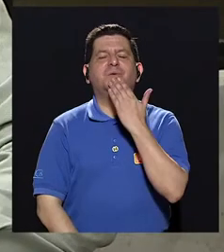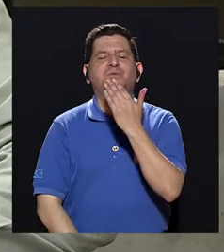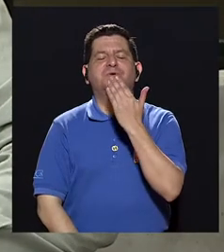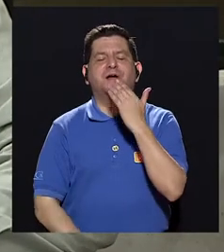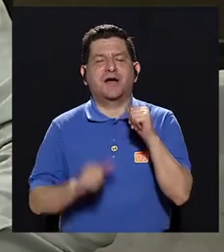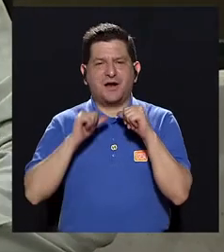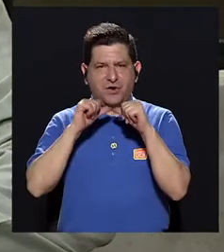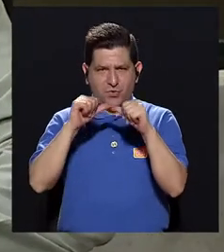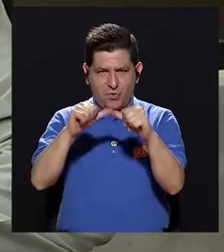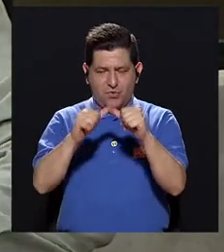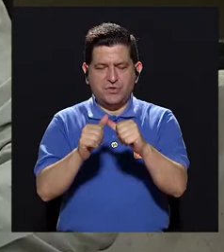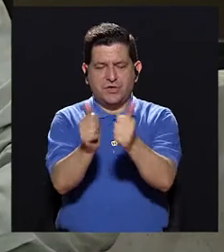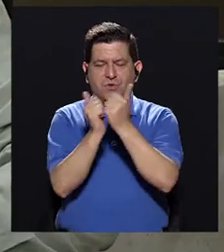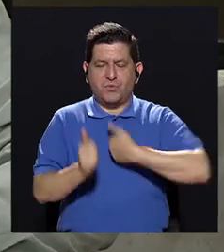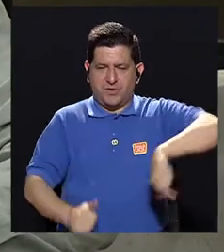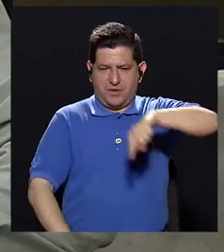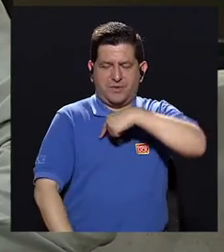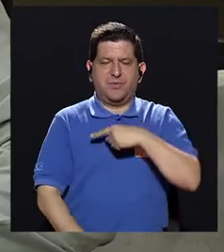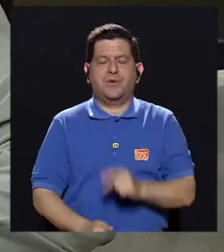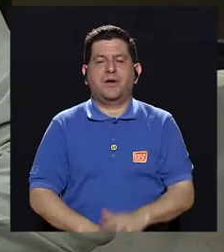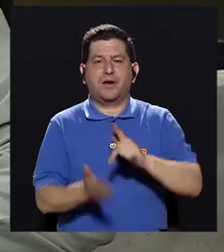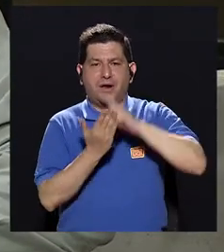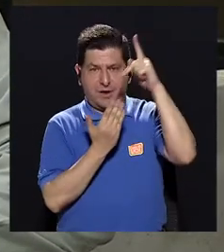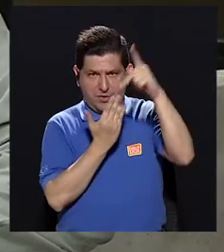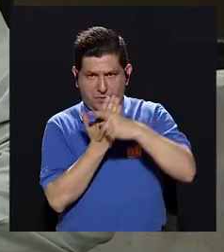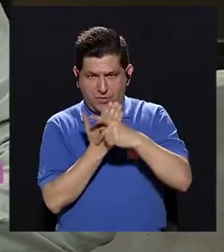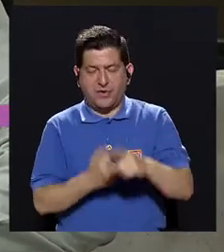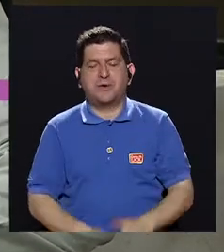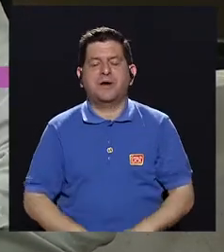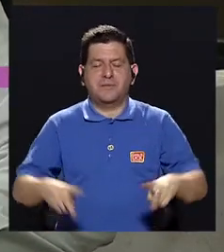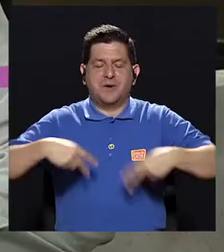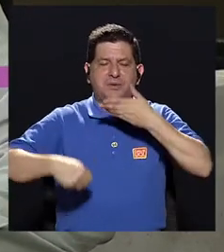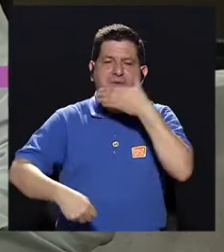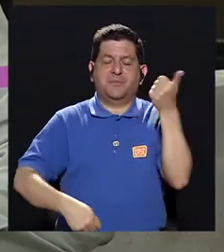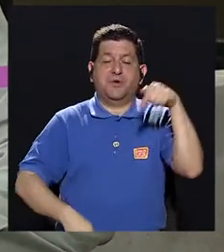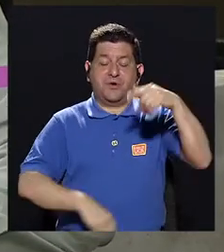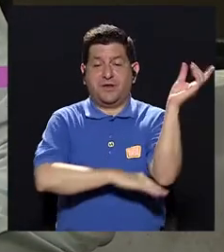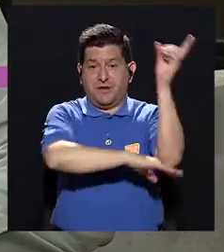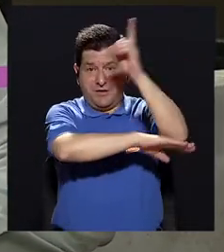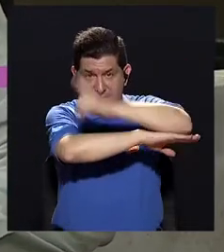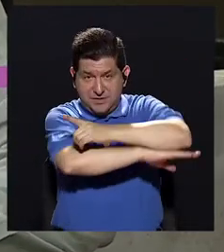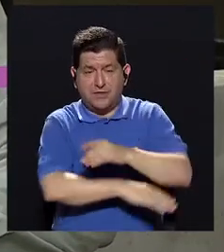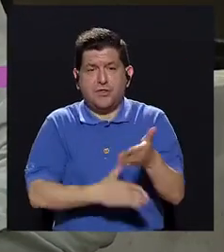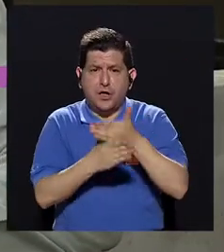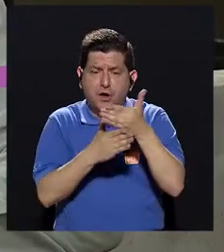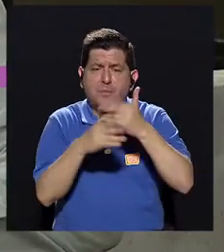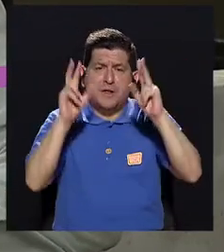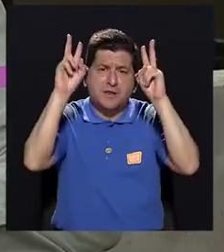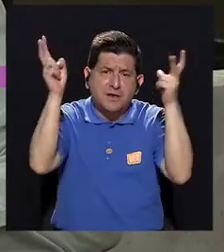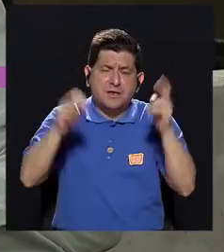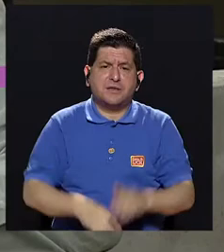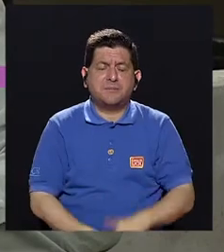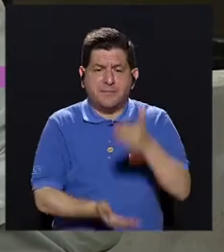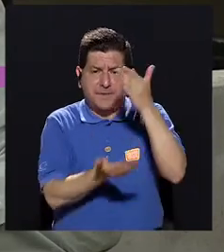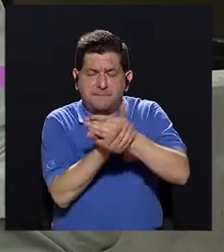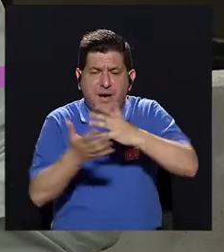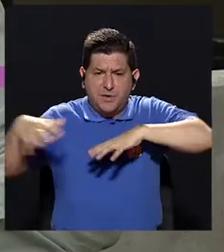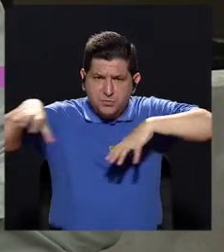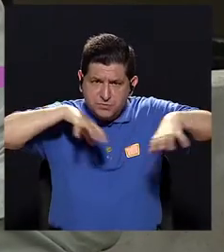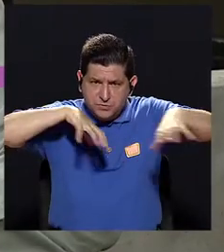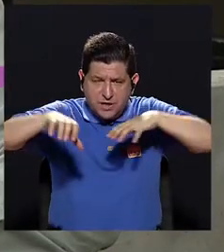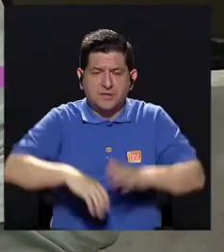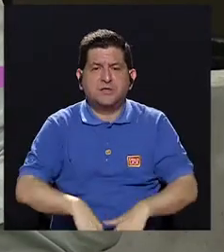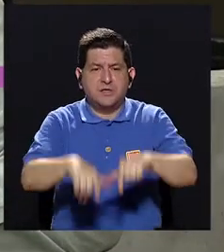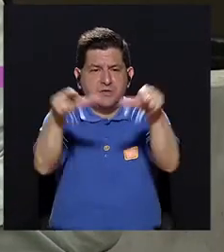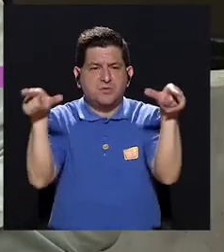Muchas gracias por continuar con nosotros en su telerevista Vivir Mejor. El día de hoy, pues, compartiendo el tema de las pausas